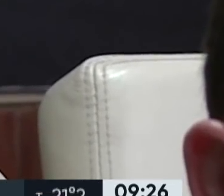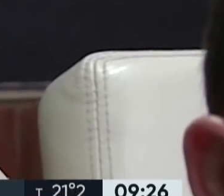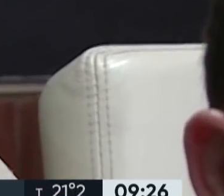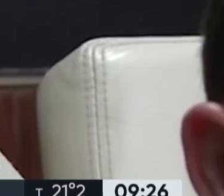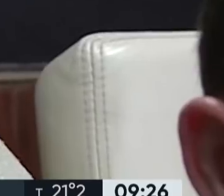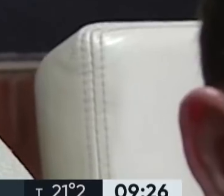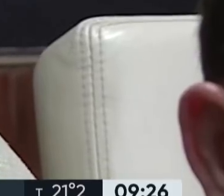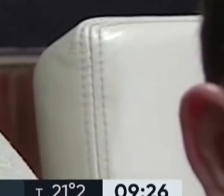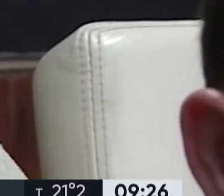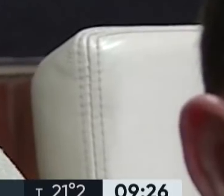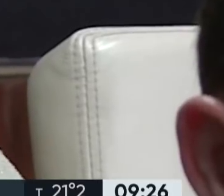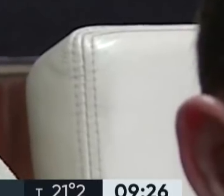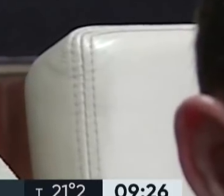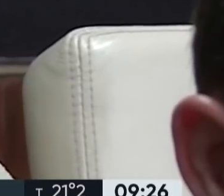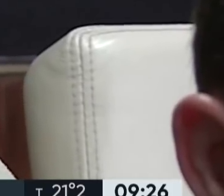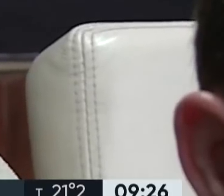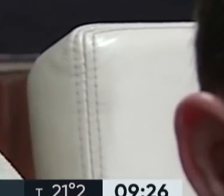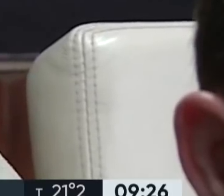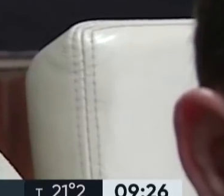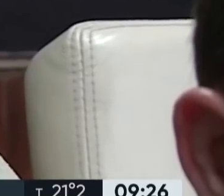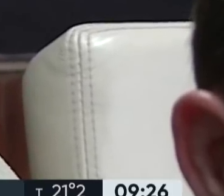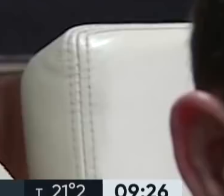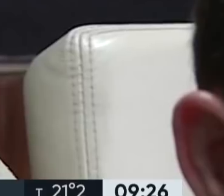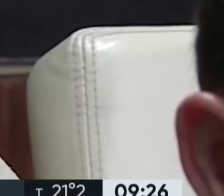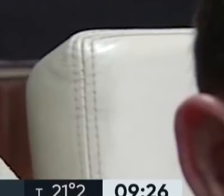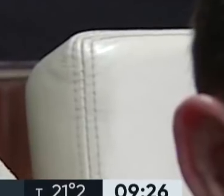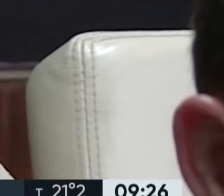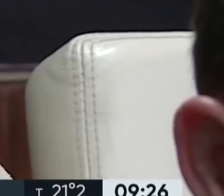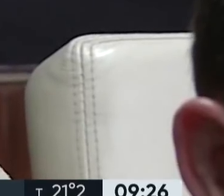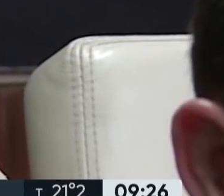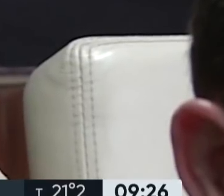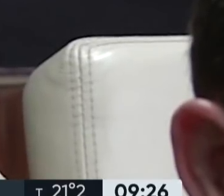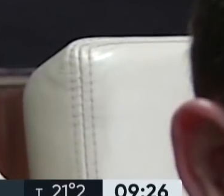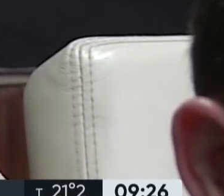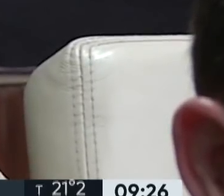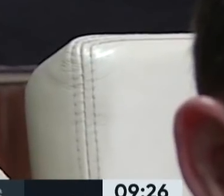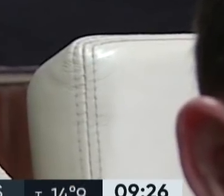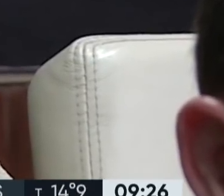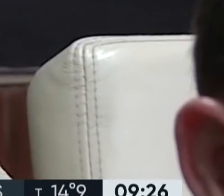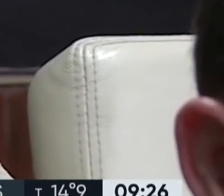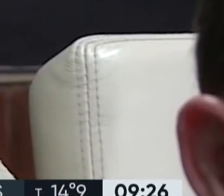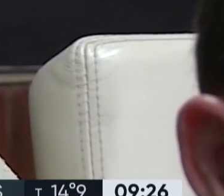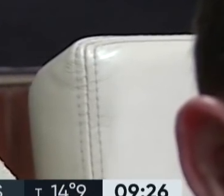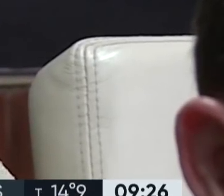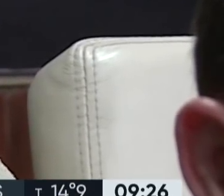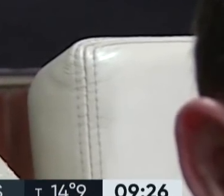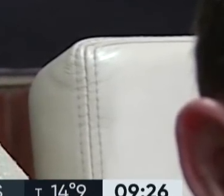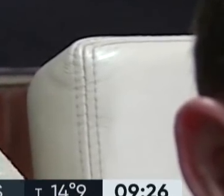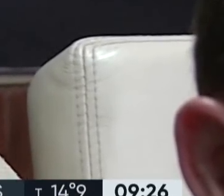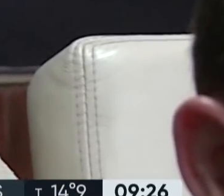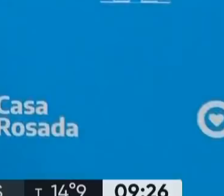Todos esté convocado y coincida en fecha y hora con la histórica movilización del orgullo convocada por los sectores LGBT.